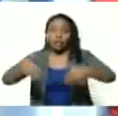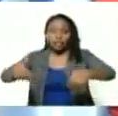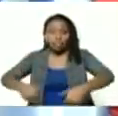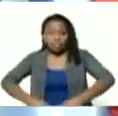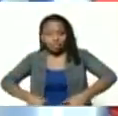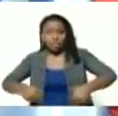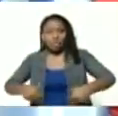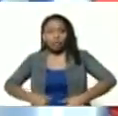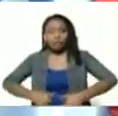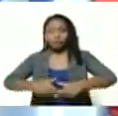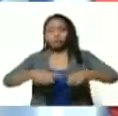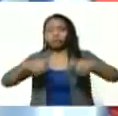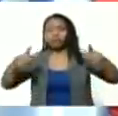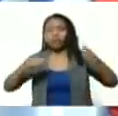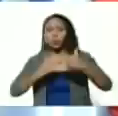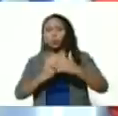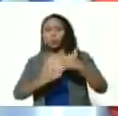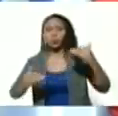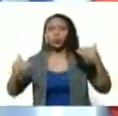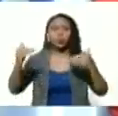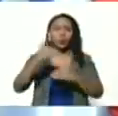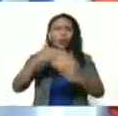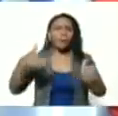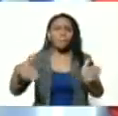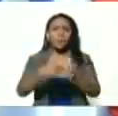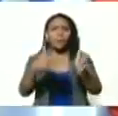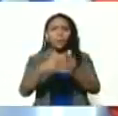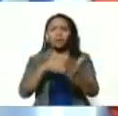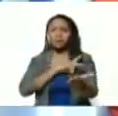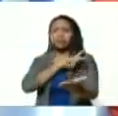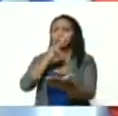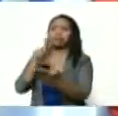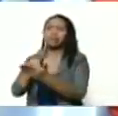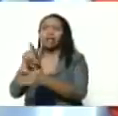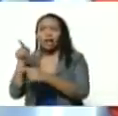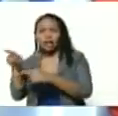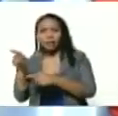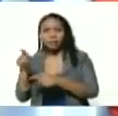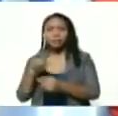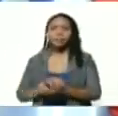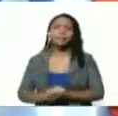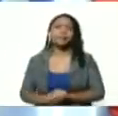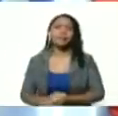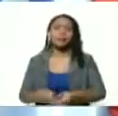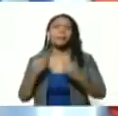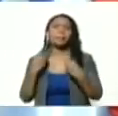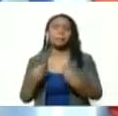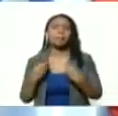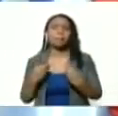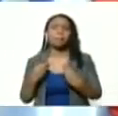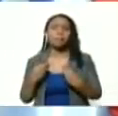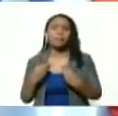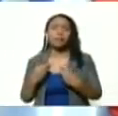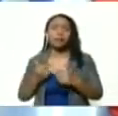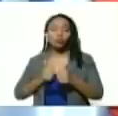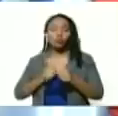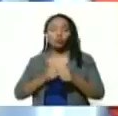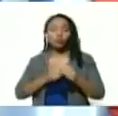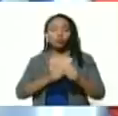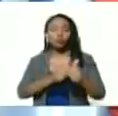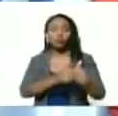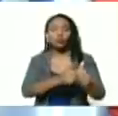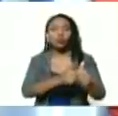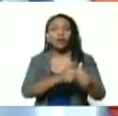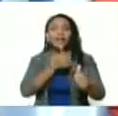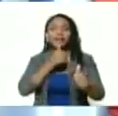esfuerzos enormes para superar los obstáculos y llegar allí, estar allí, para perseguir, repito,